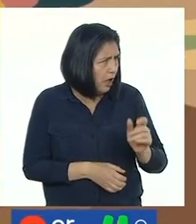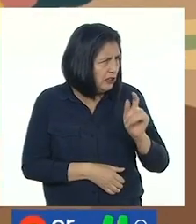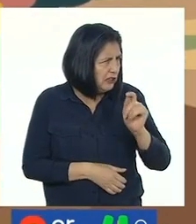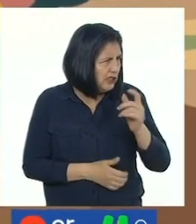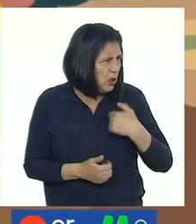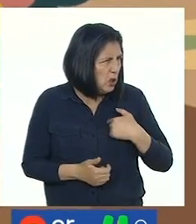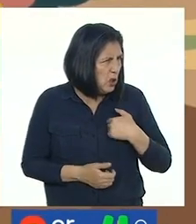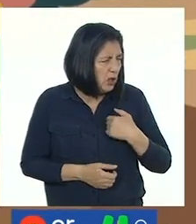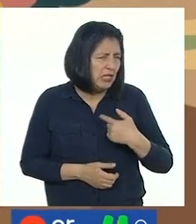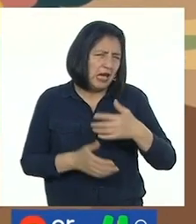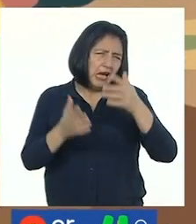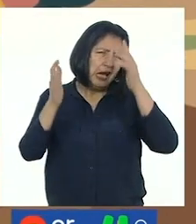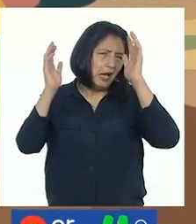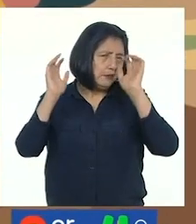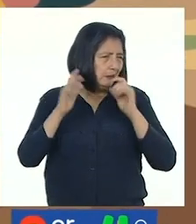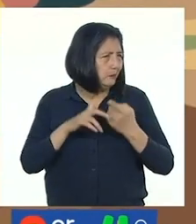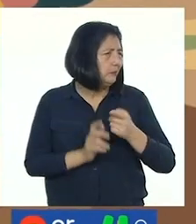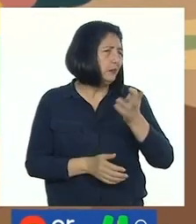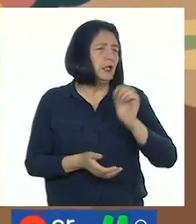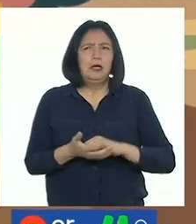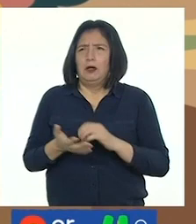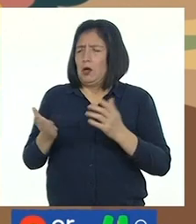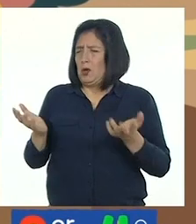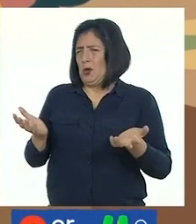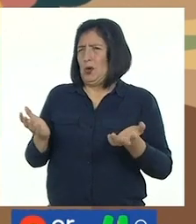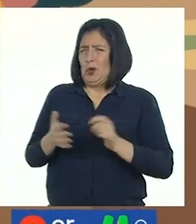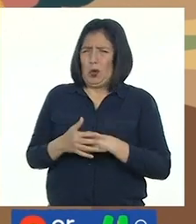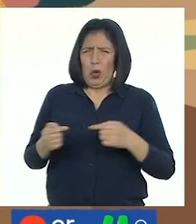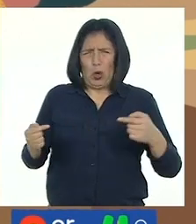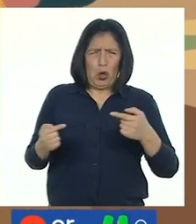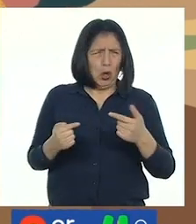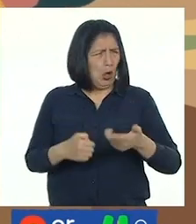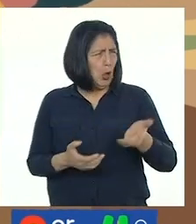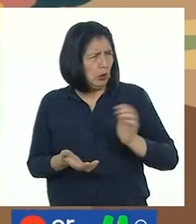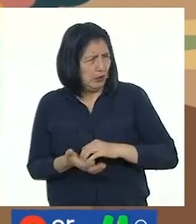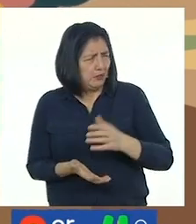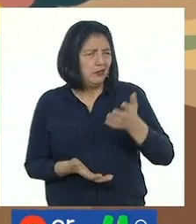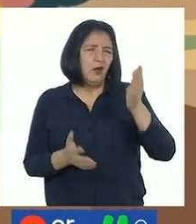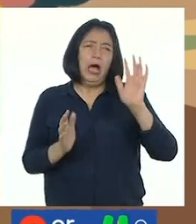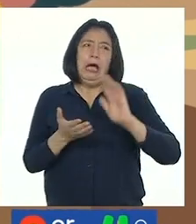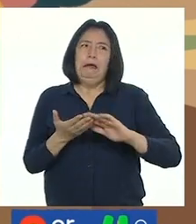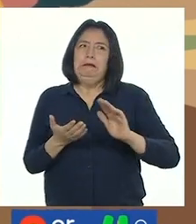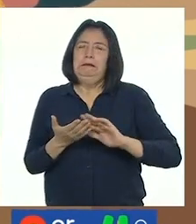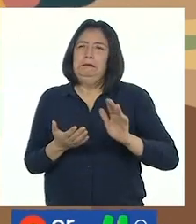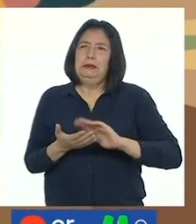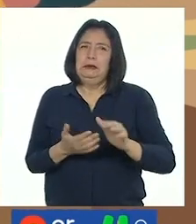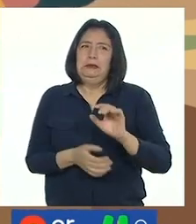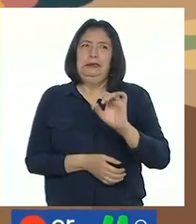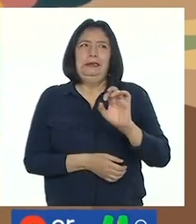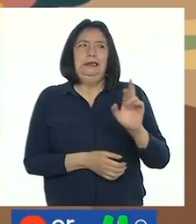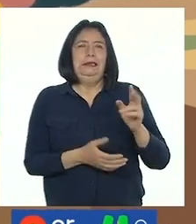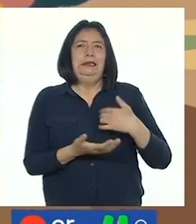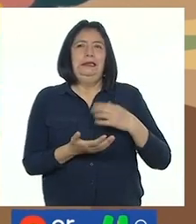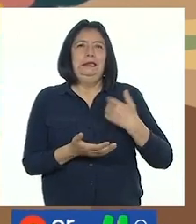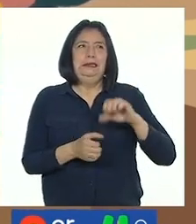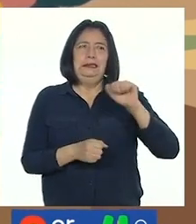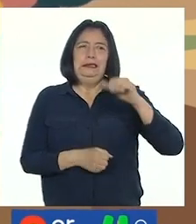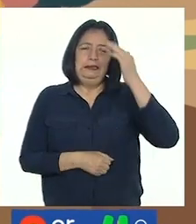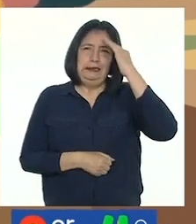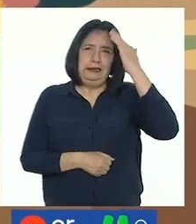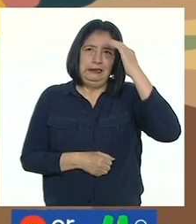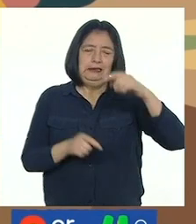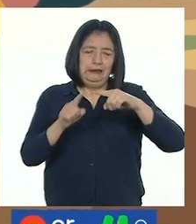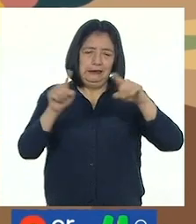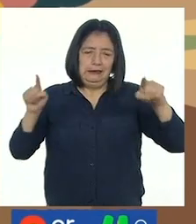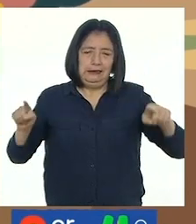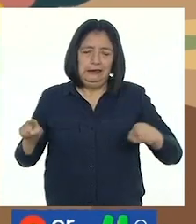Tito, ¿ya vas a empezar? ¿Empezamos con los ataques? ¡Uy, perdón, señor! ¡Sé dividir